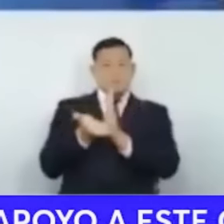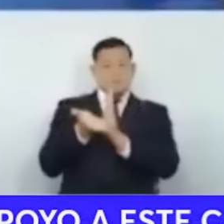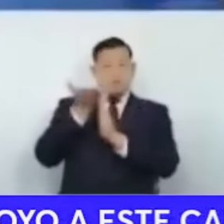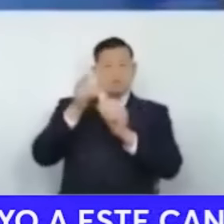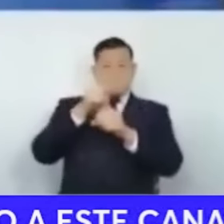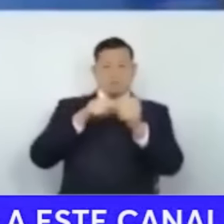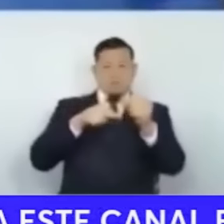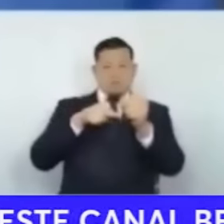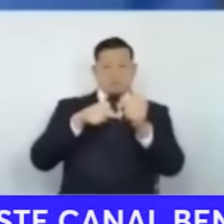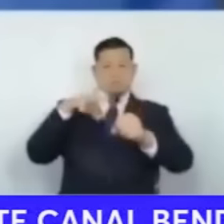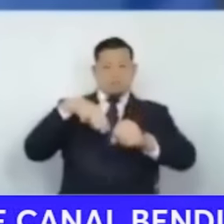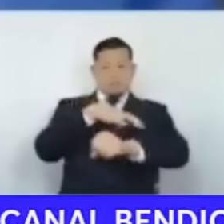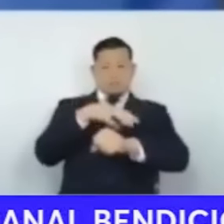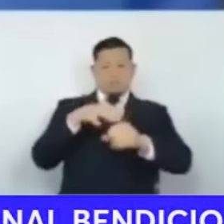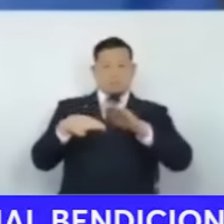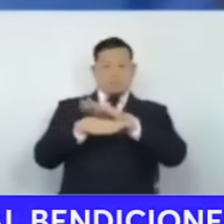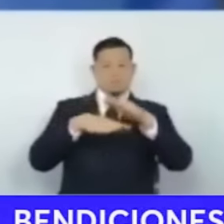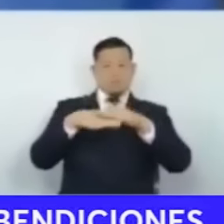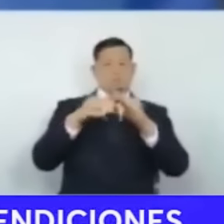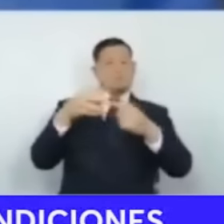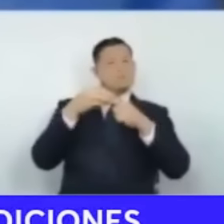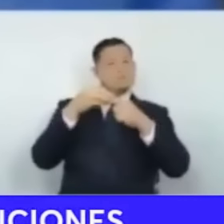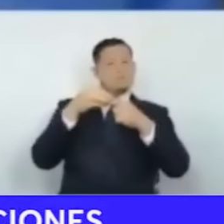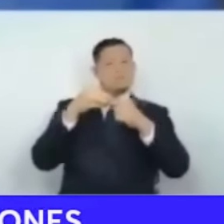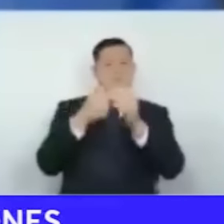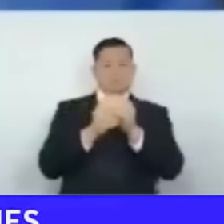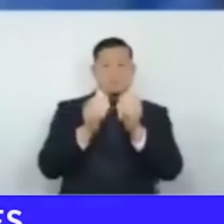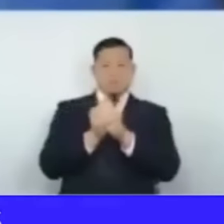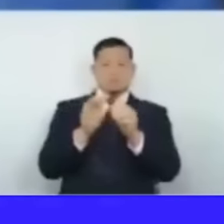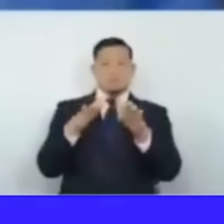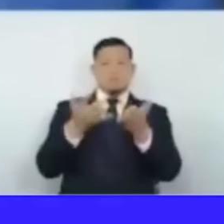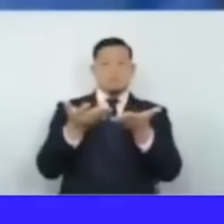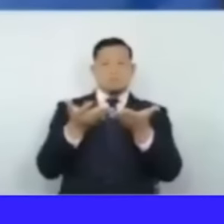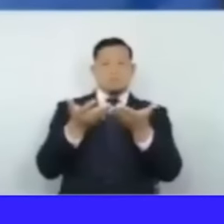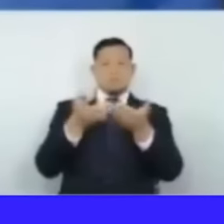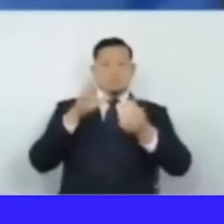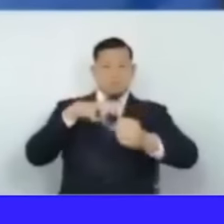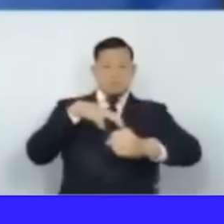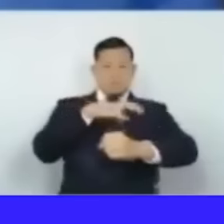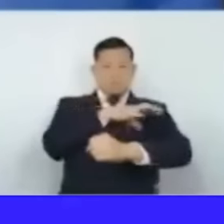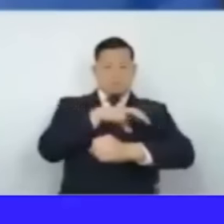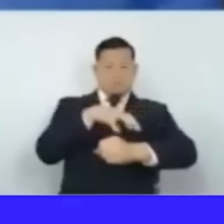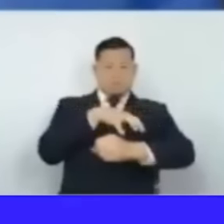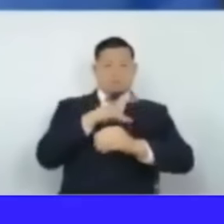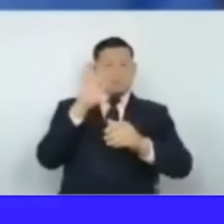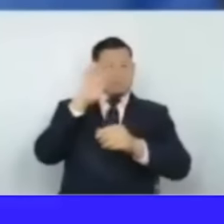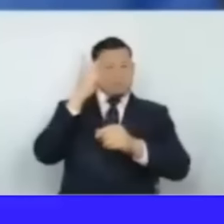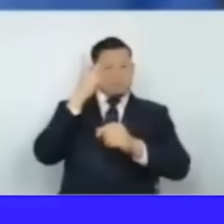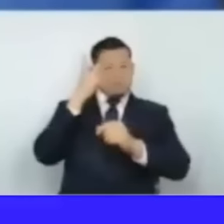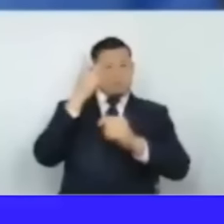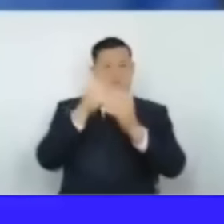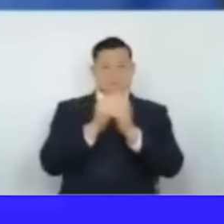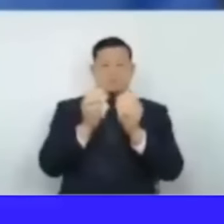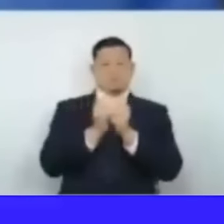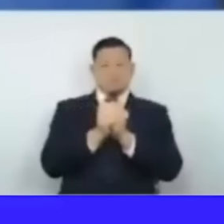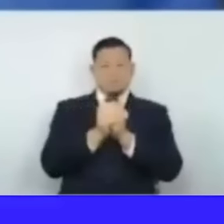los precios de la canasta básica y en especial con la situación de las verduras que ha sido un gran